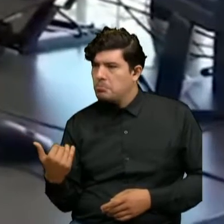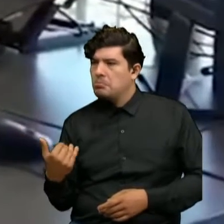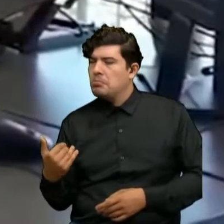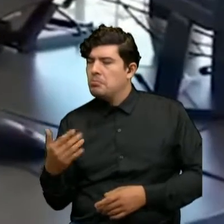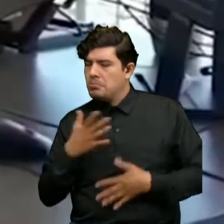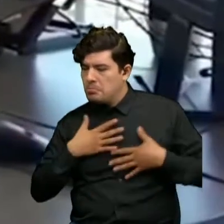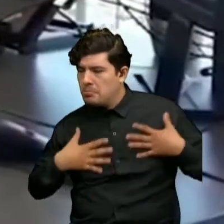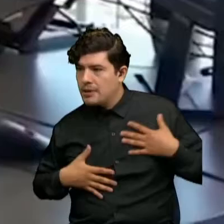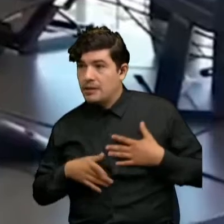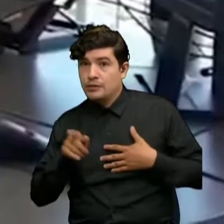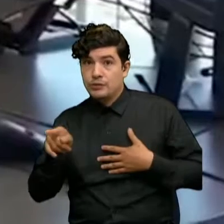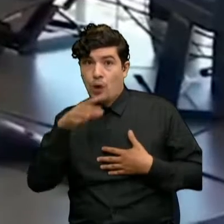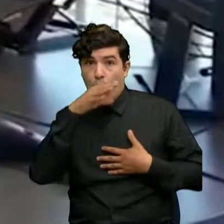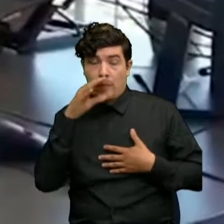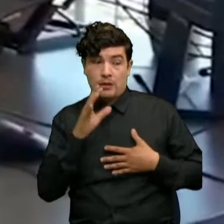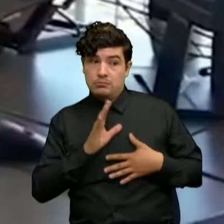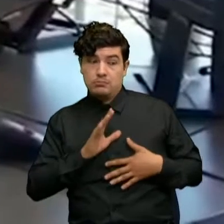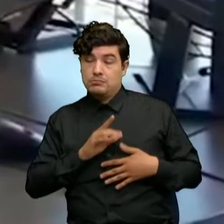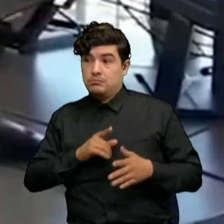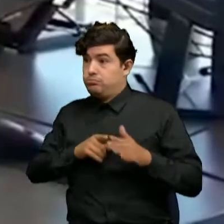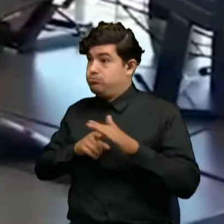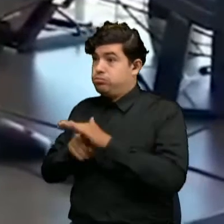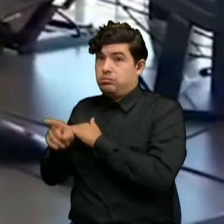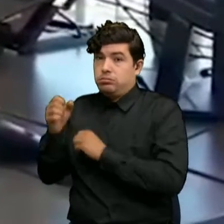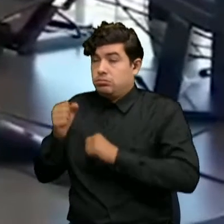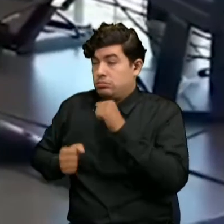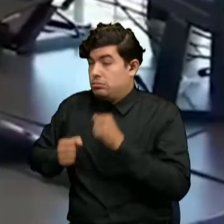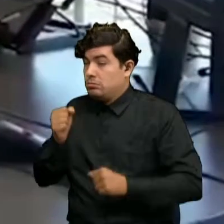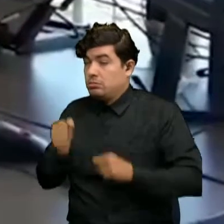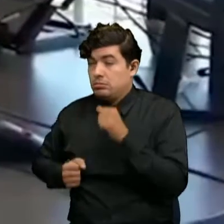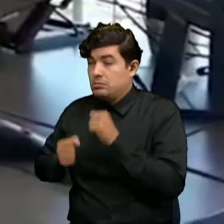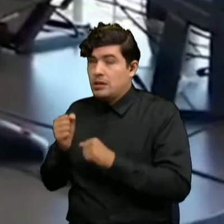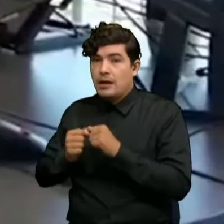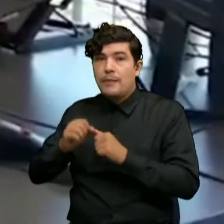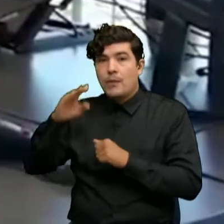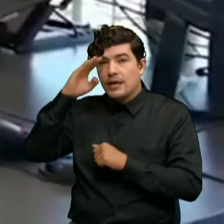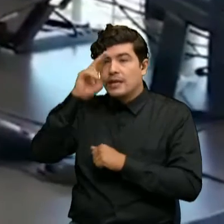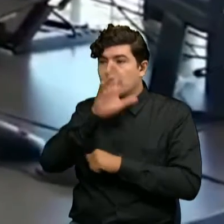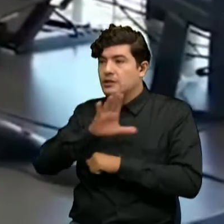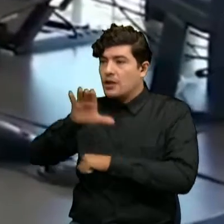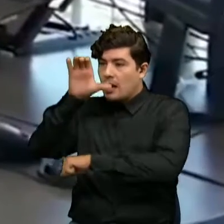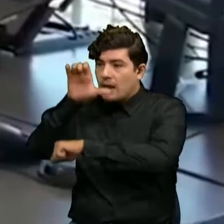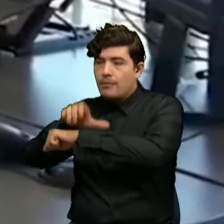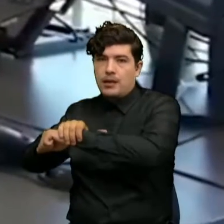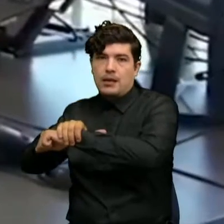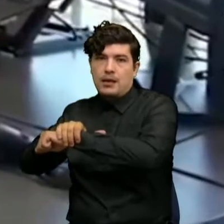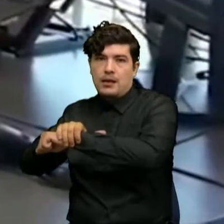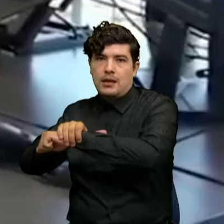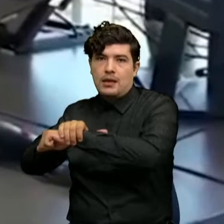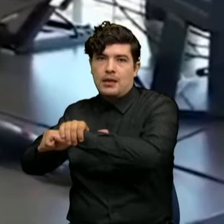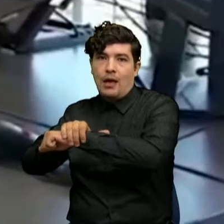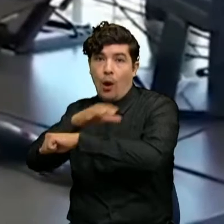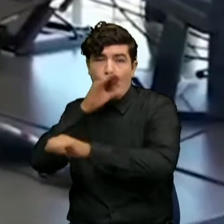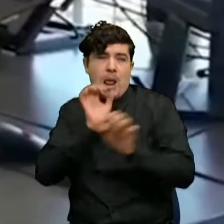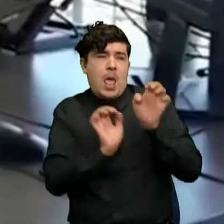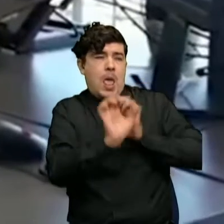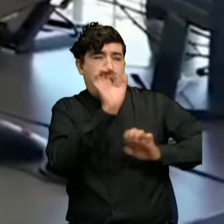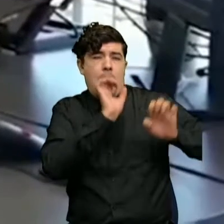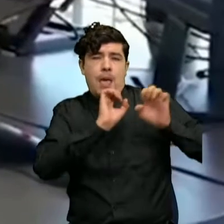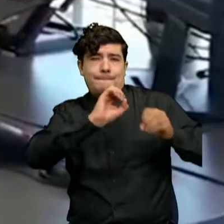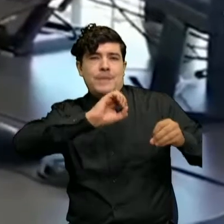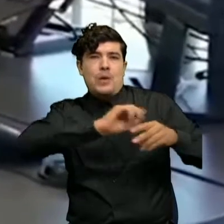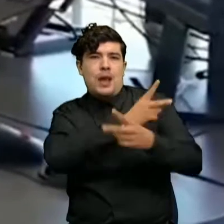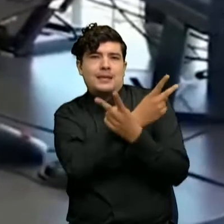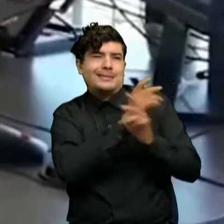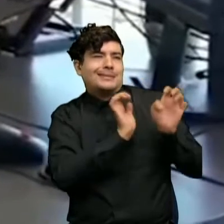adelante donde se resume de esa persona al ser odiado nuevas autoridades agregue a los policías para lograr dicho procedimiento